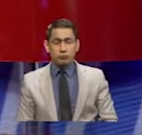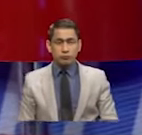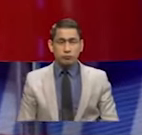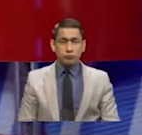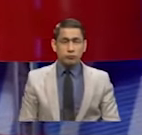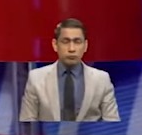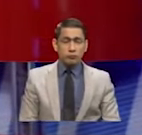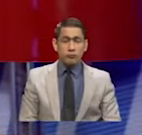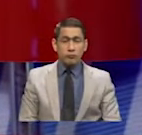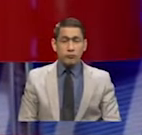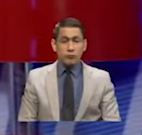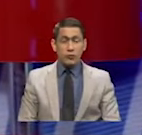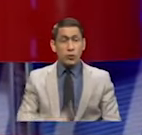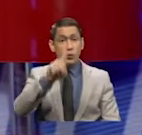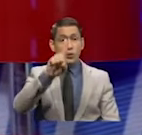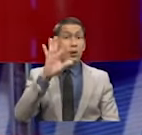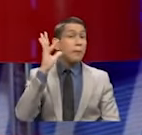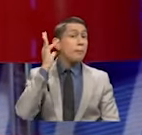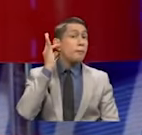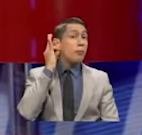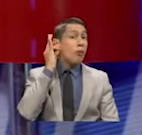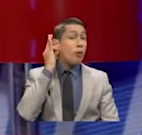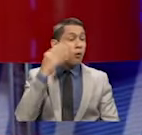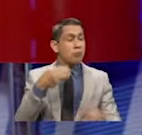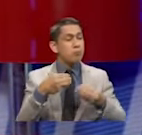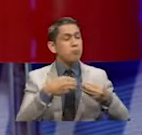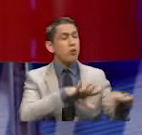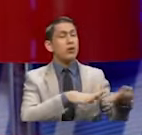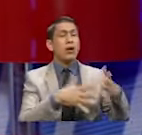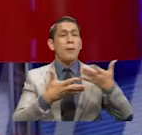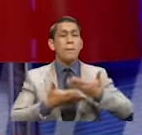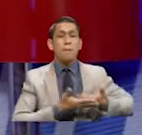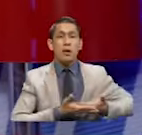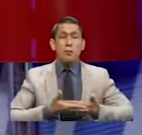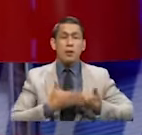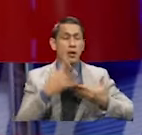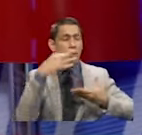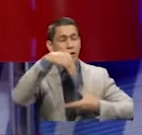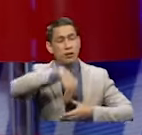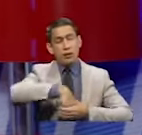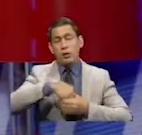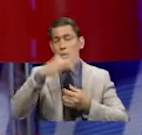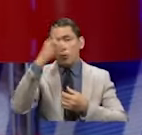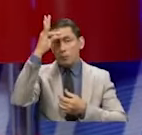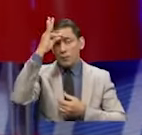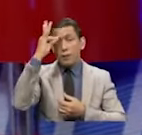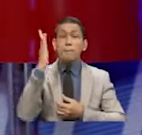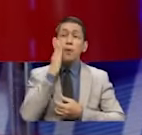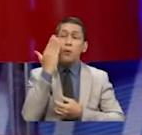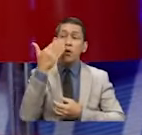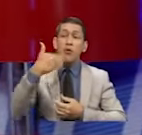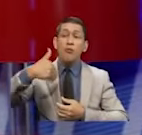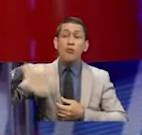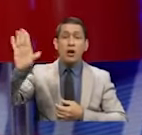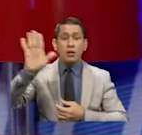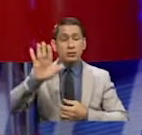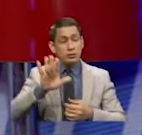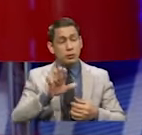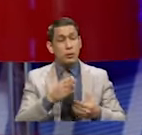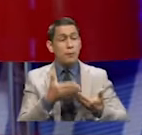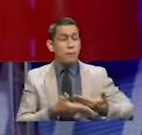También les contamos que una mujer abandonó a su bebé recién nacida en el hospital. La neonata estuvo 20 días en